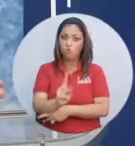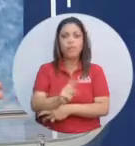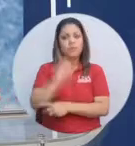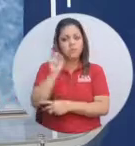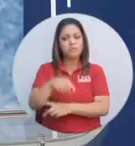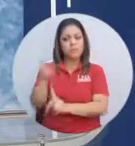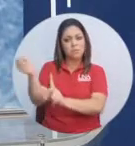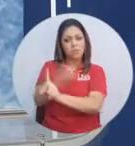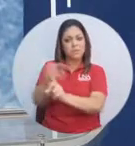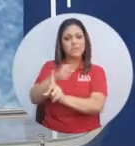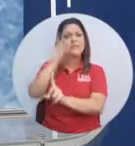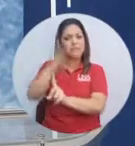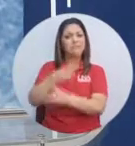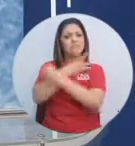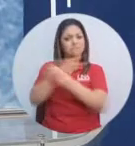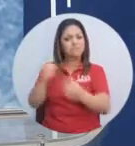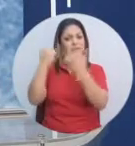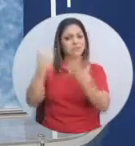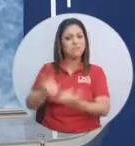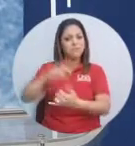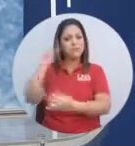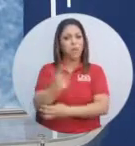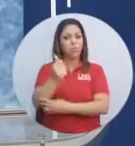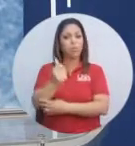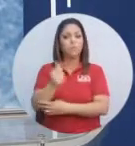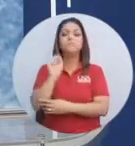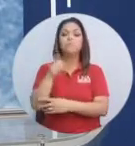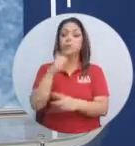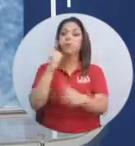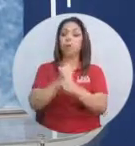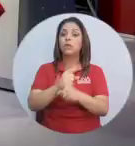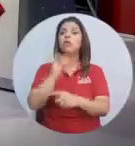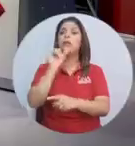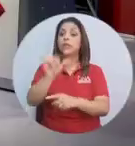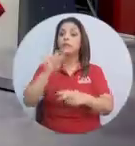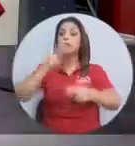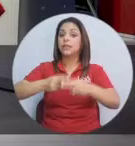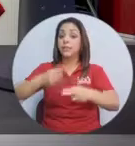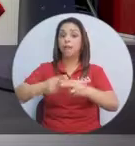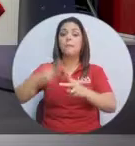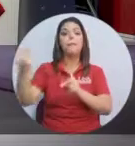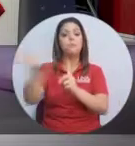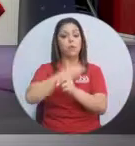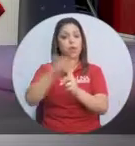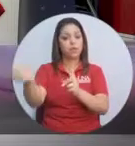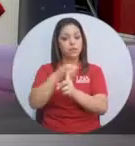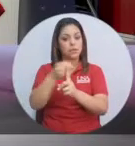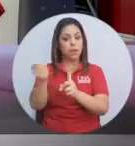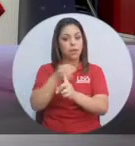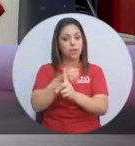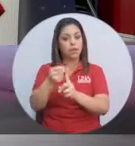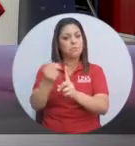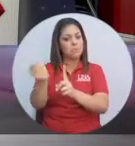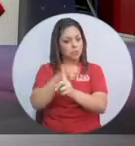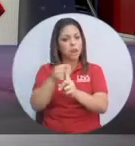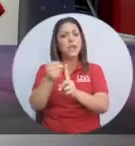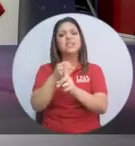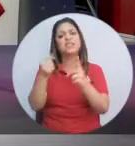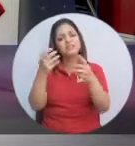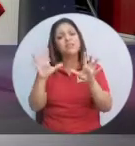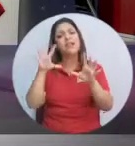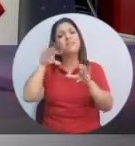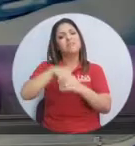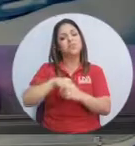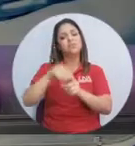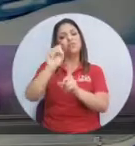haga caso. Es una manifestación de violencia que tiene que erradicarse de inmediato. Correcto, eso es violencia. Y la violencia, aunque forma parte de las sociedades,